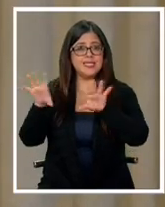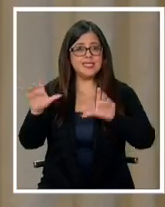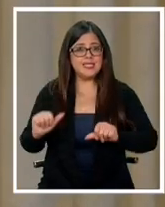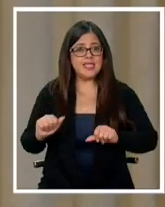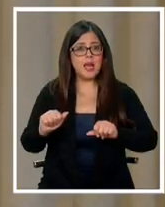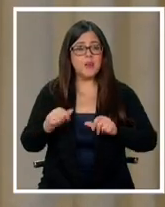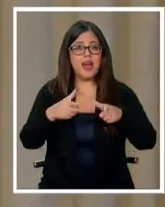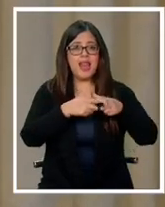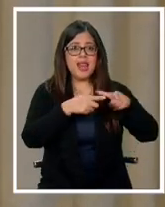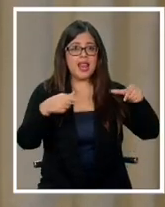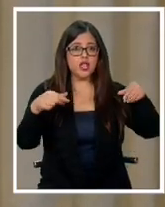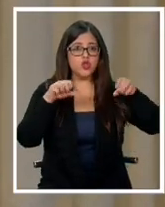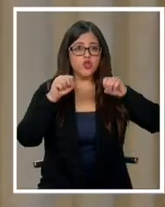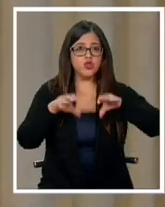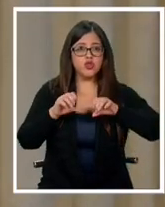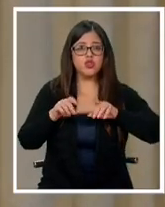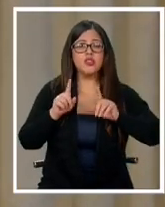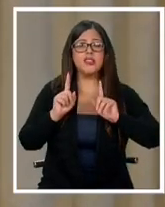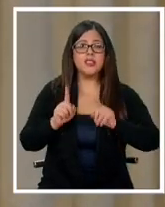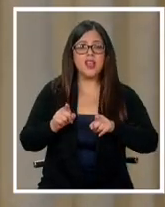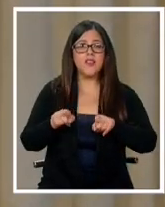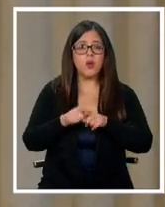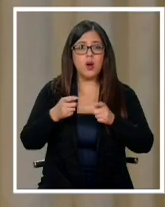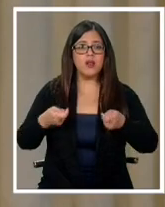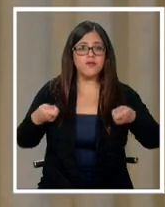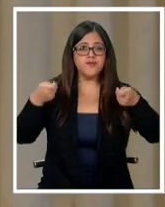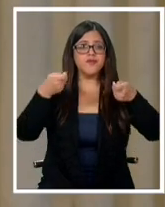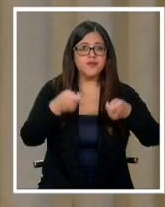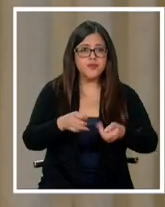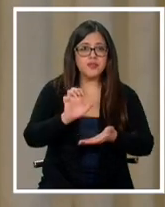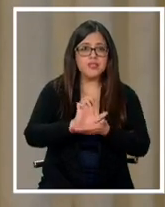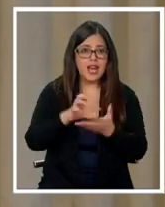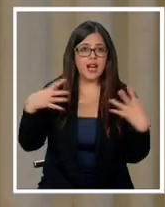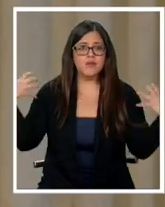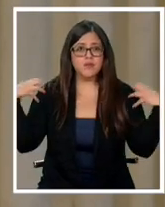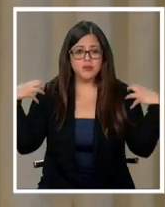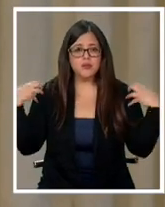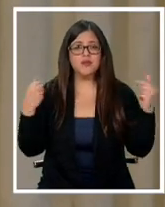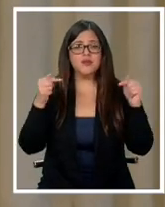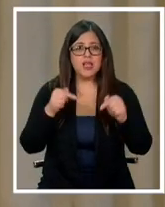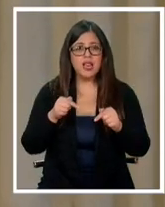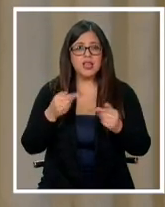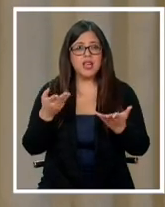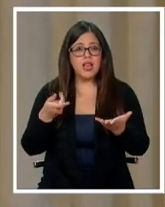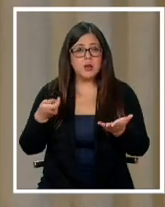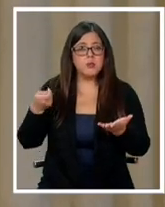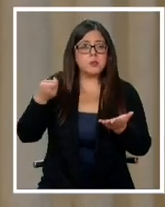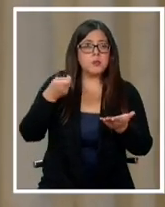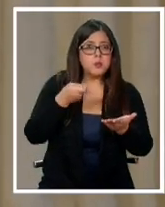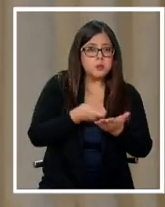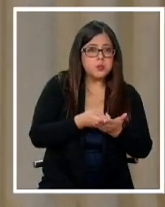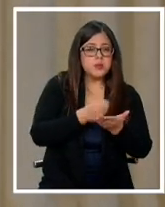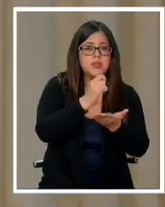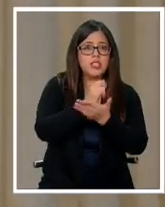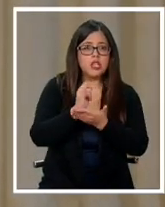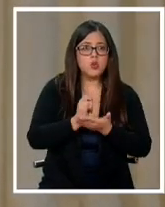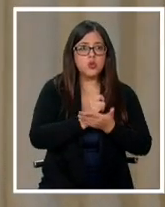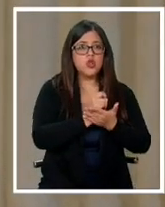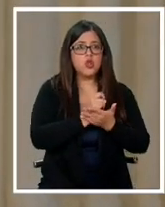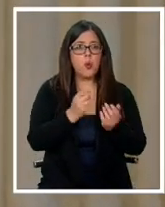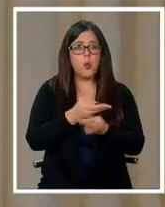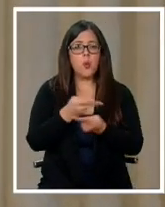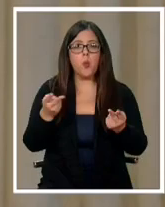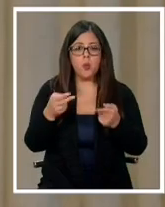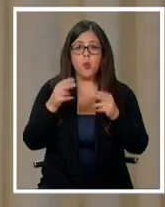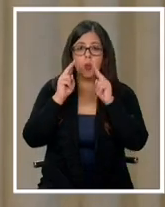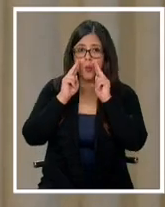nacional de educación se ha financiado por recursos del estado que irían directamente a las instituciones públicas